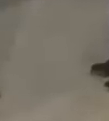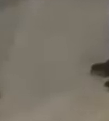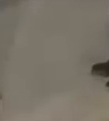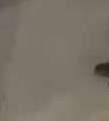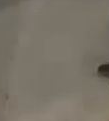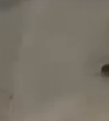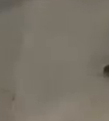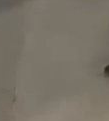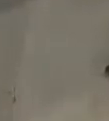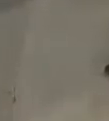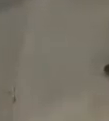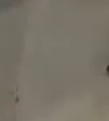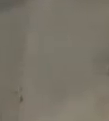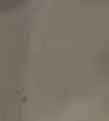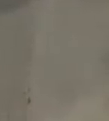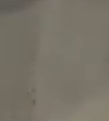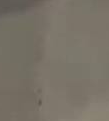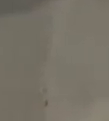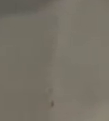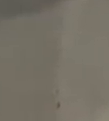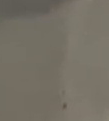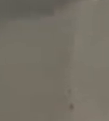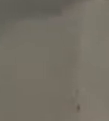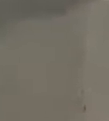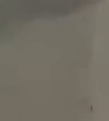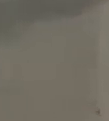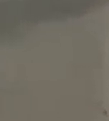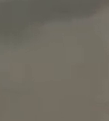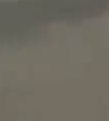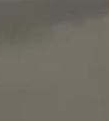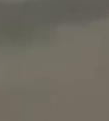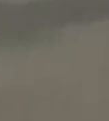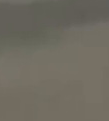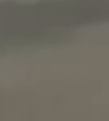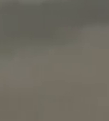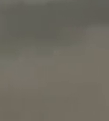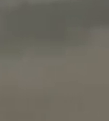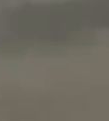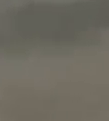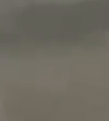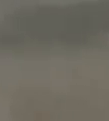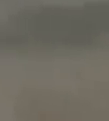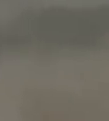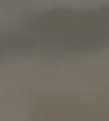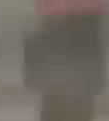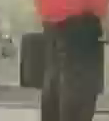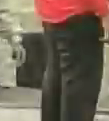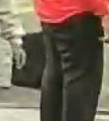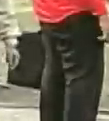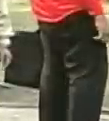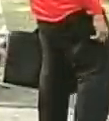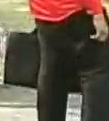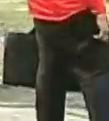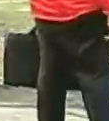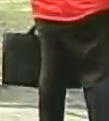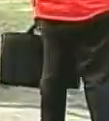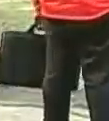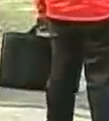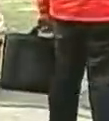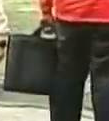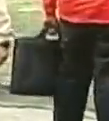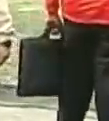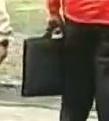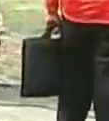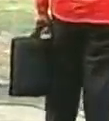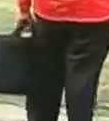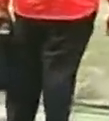constante, la mujer, vamos adelante, dos niñas, la mujer,